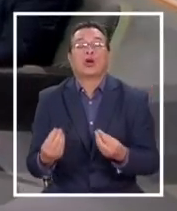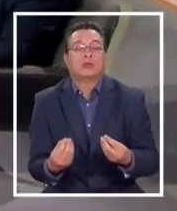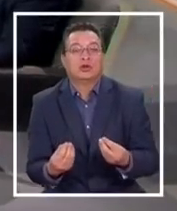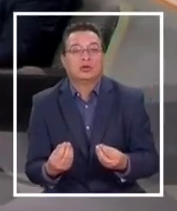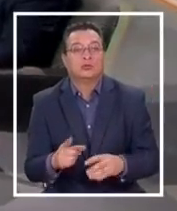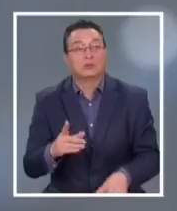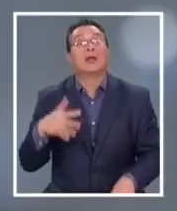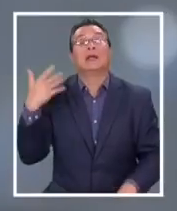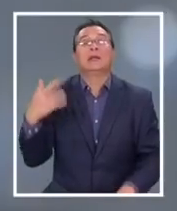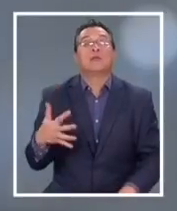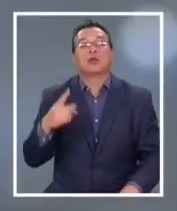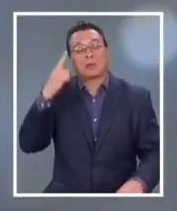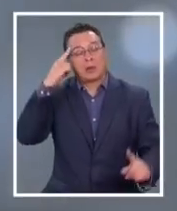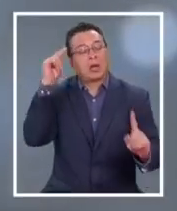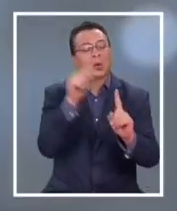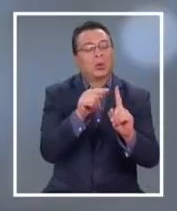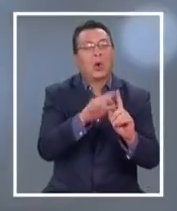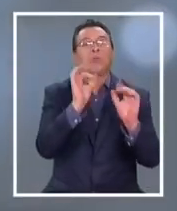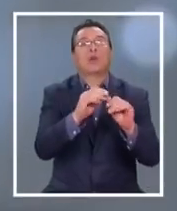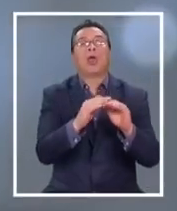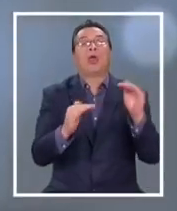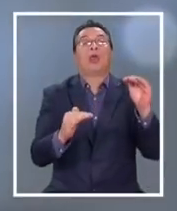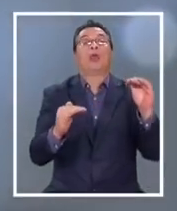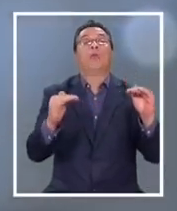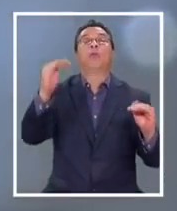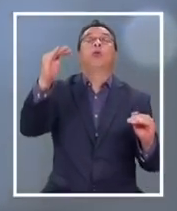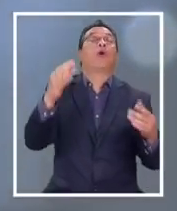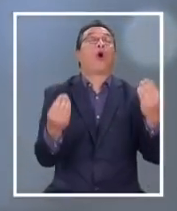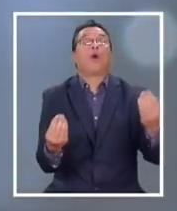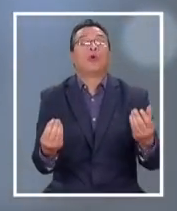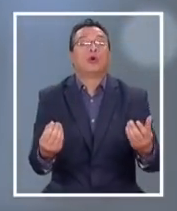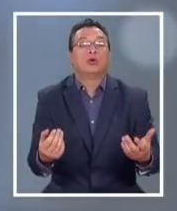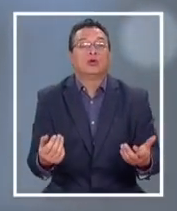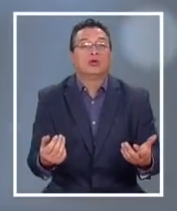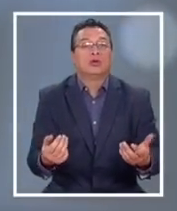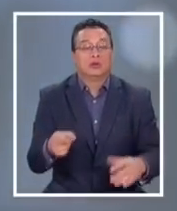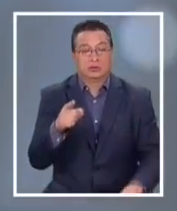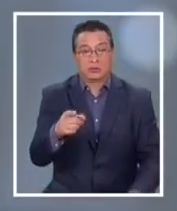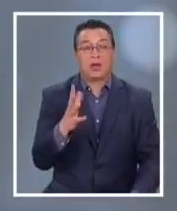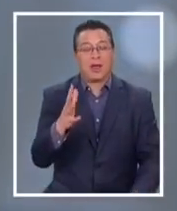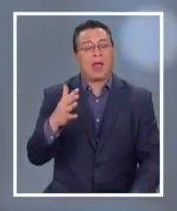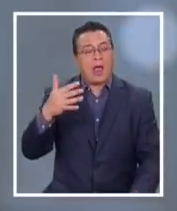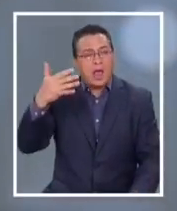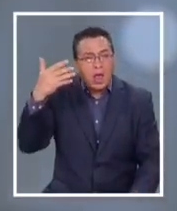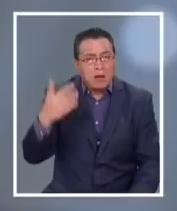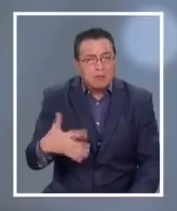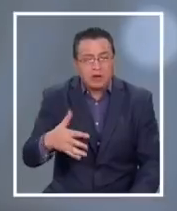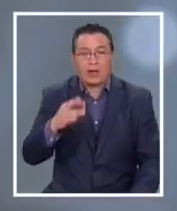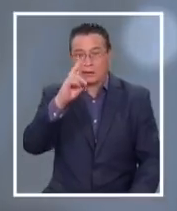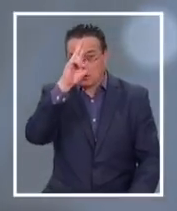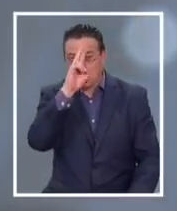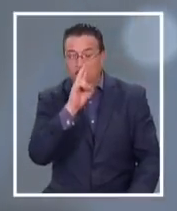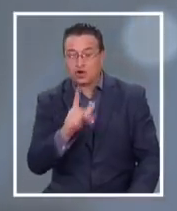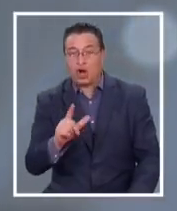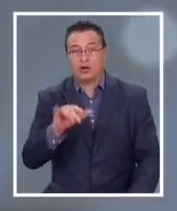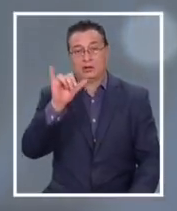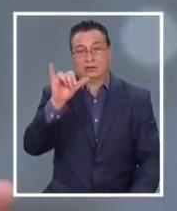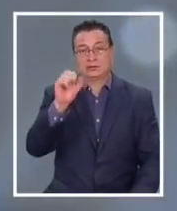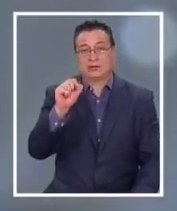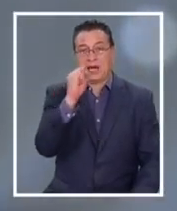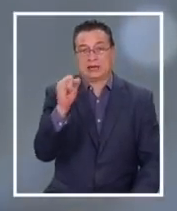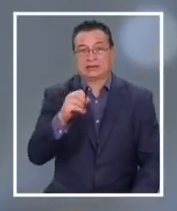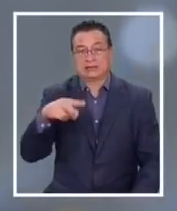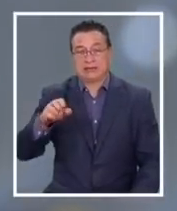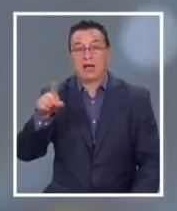Digamos, ¿por qué se amarran a una candidatura que tal vez no prende? Pues. Yo quiero hacer esta reflexión. Es tan importante el rol que está jugando Yasna Proboste